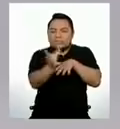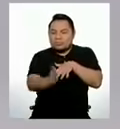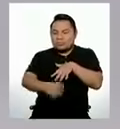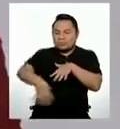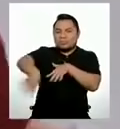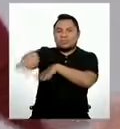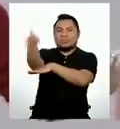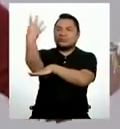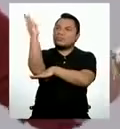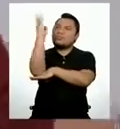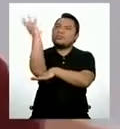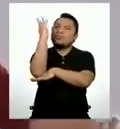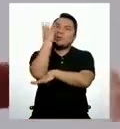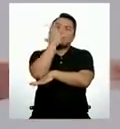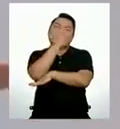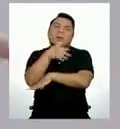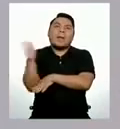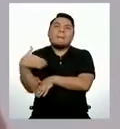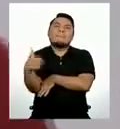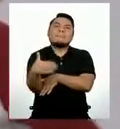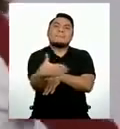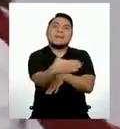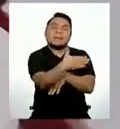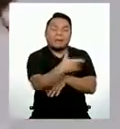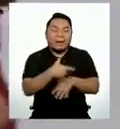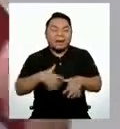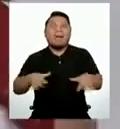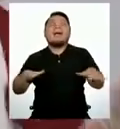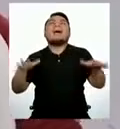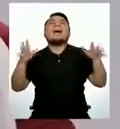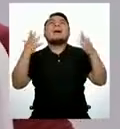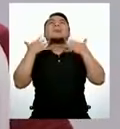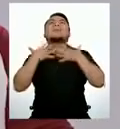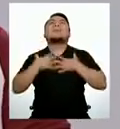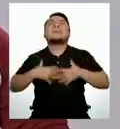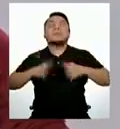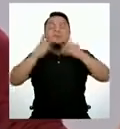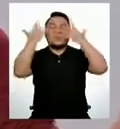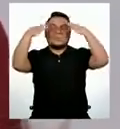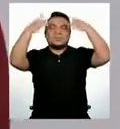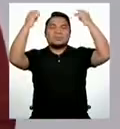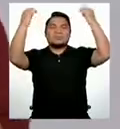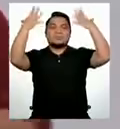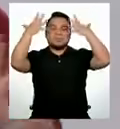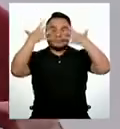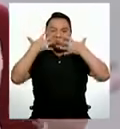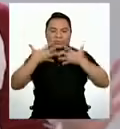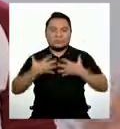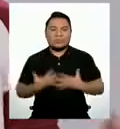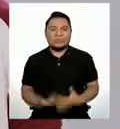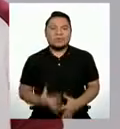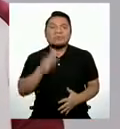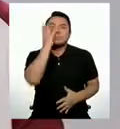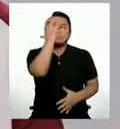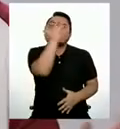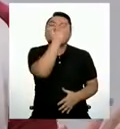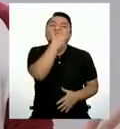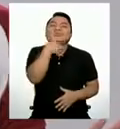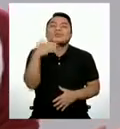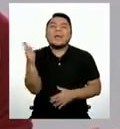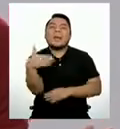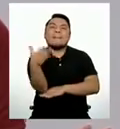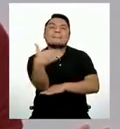hermosa cola. Y fue así que se transformó en una hermosa sirena